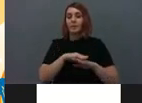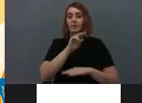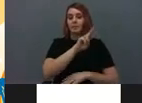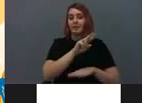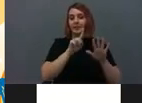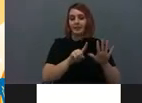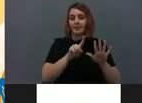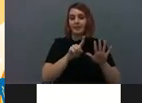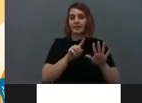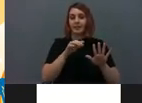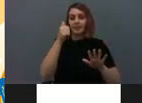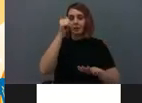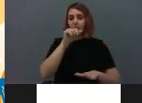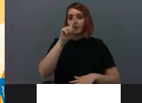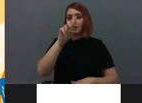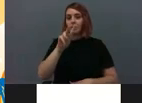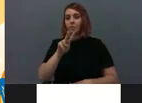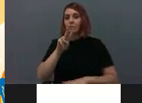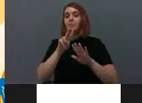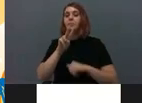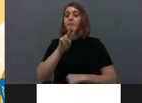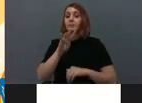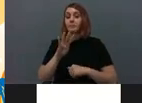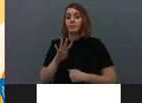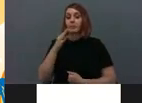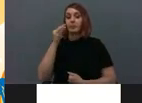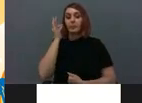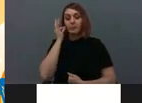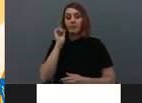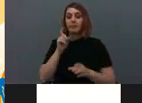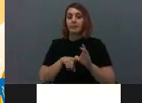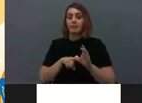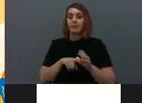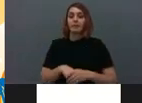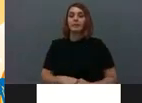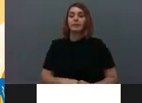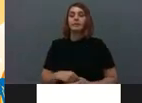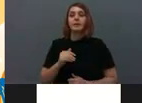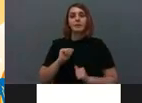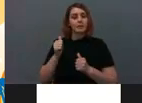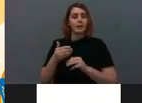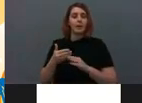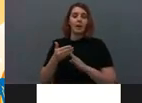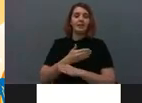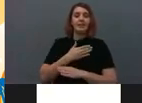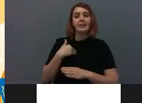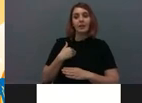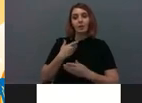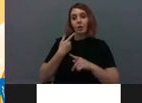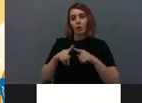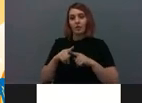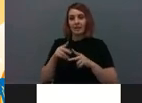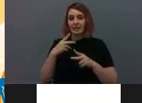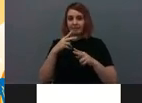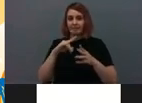tan vital como son los cuidados. Pero antes de ir al contenido propiamente dicho, me gustaría dar traslado de algunas cuestiones